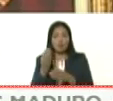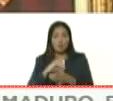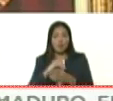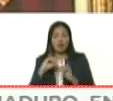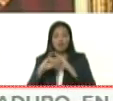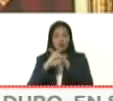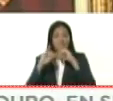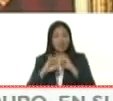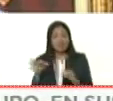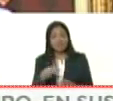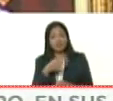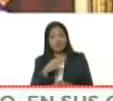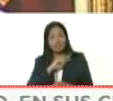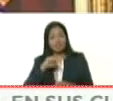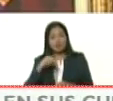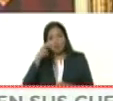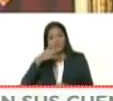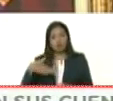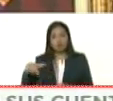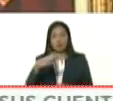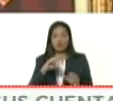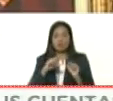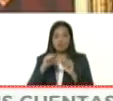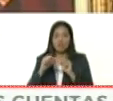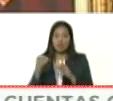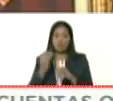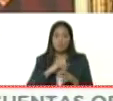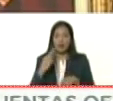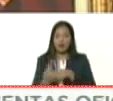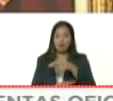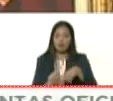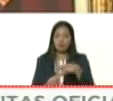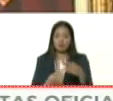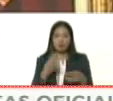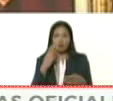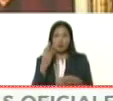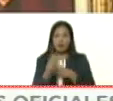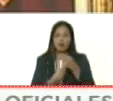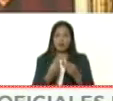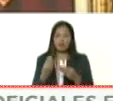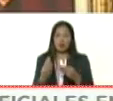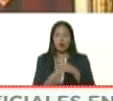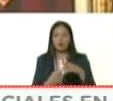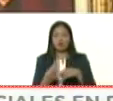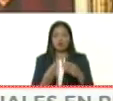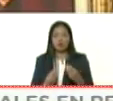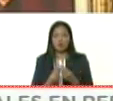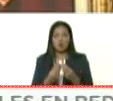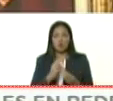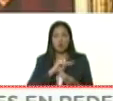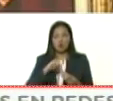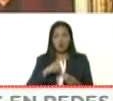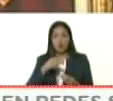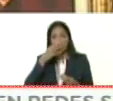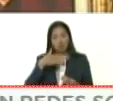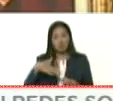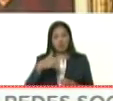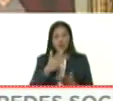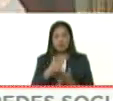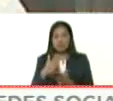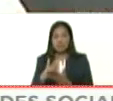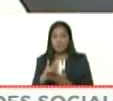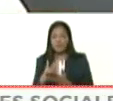felicidad social de nuestro pueblo y seguir avanzando en revolución, haciendo revolución junto al pueblo siempre, con